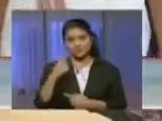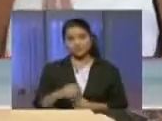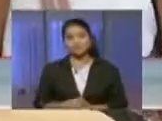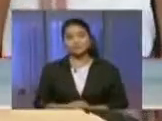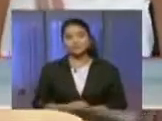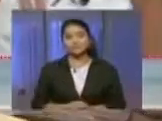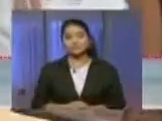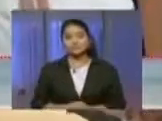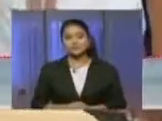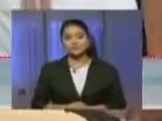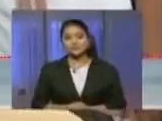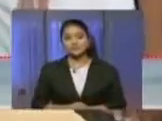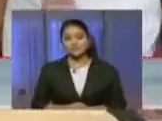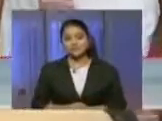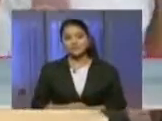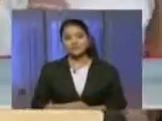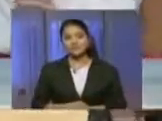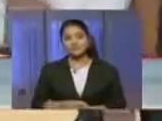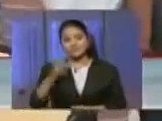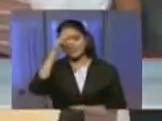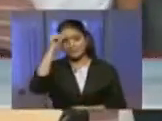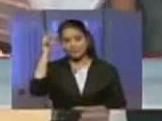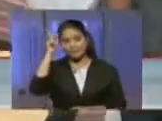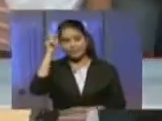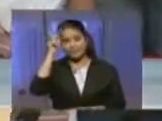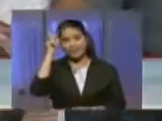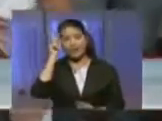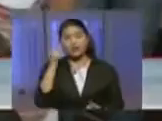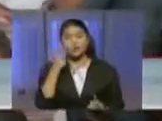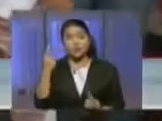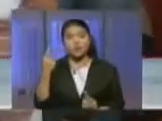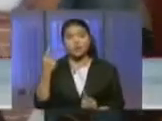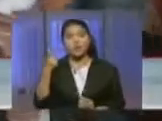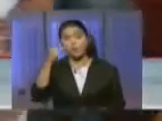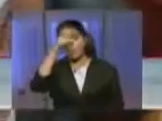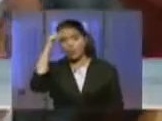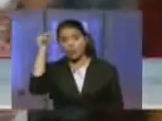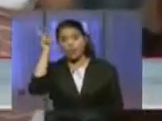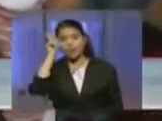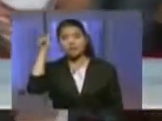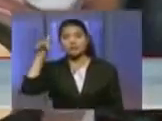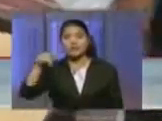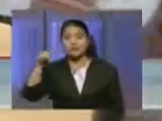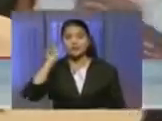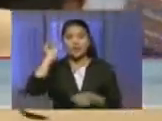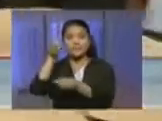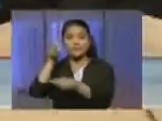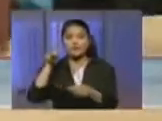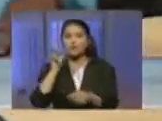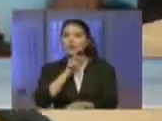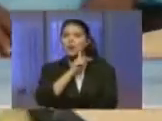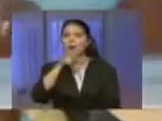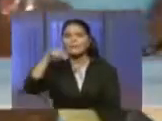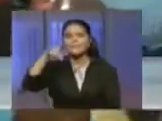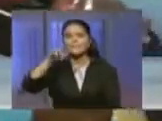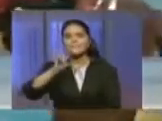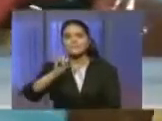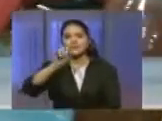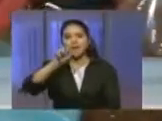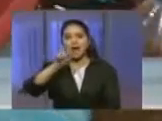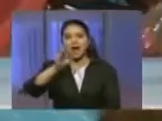parte con el pueblo piaroa un pueblo indígena de acá del Estado amazonas de la comunidad